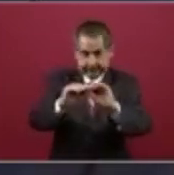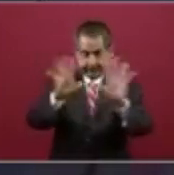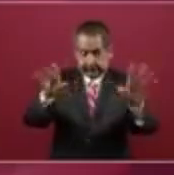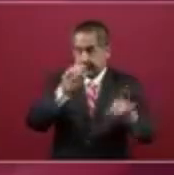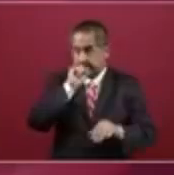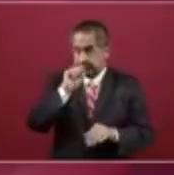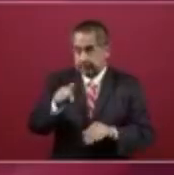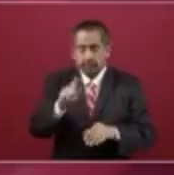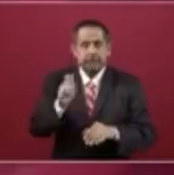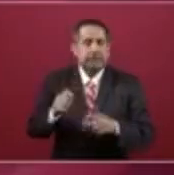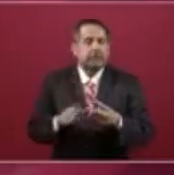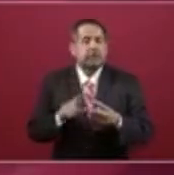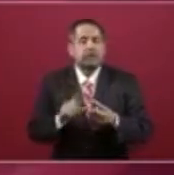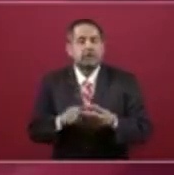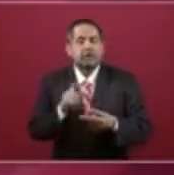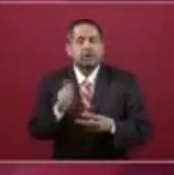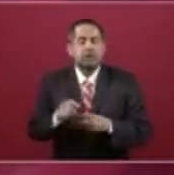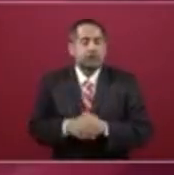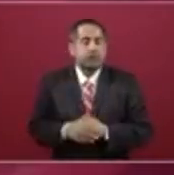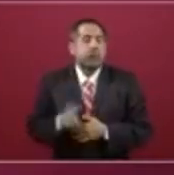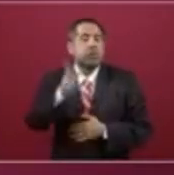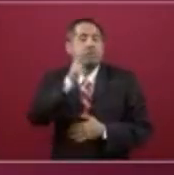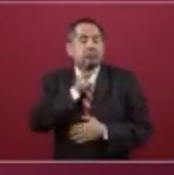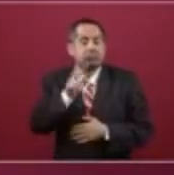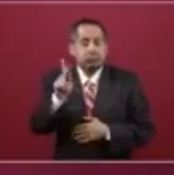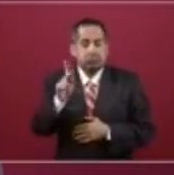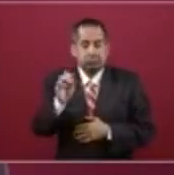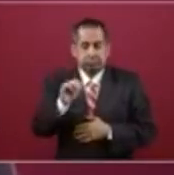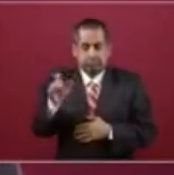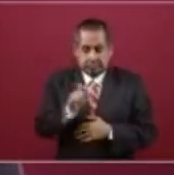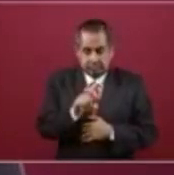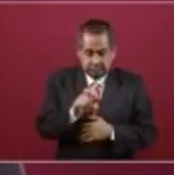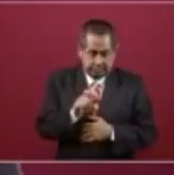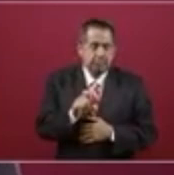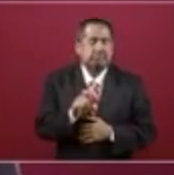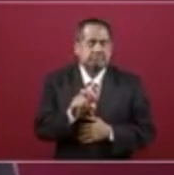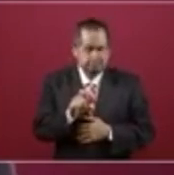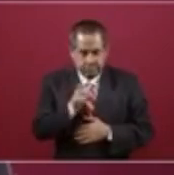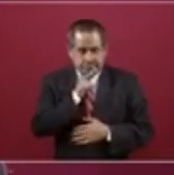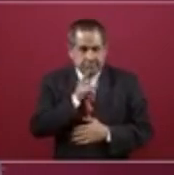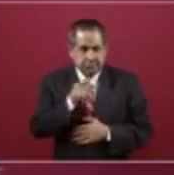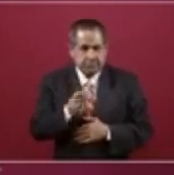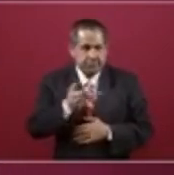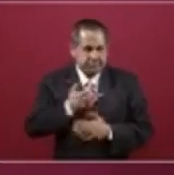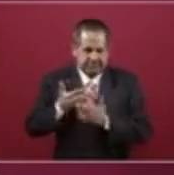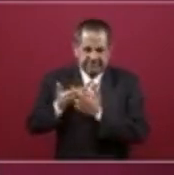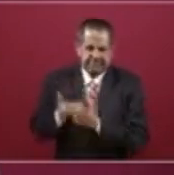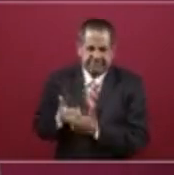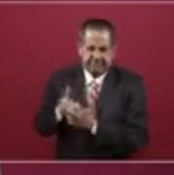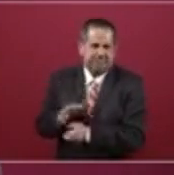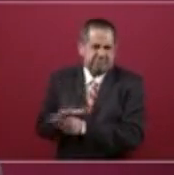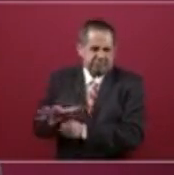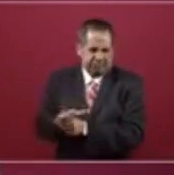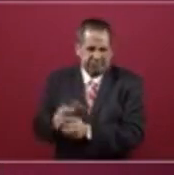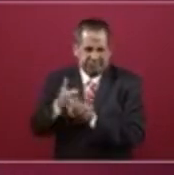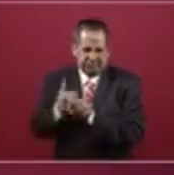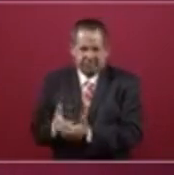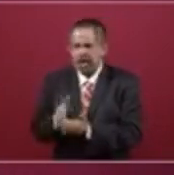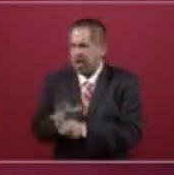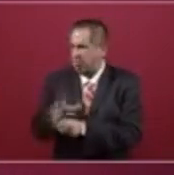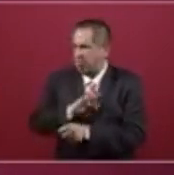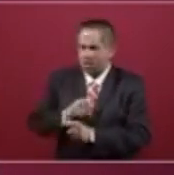también es de que Pemex, además de que tiene recursos suficientes